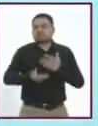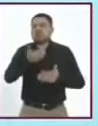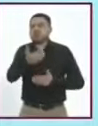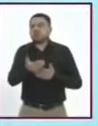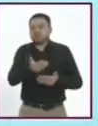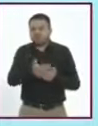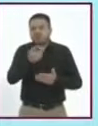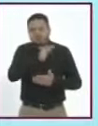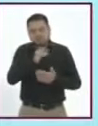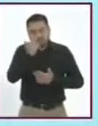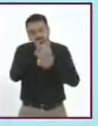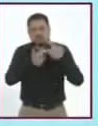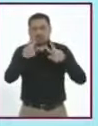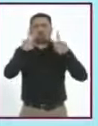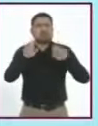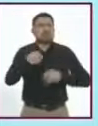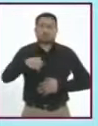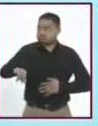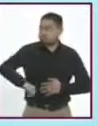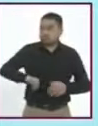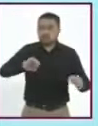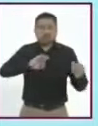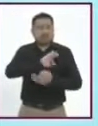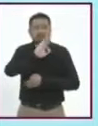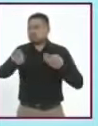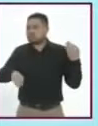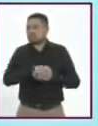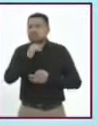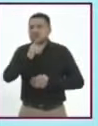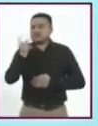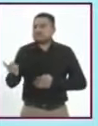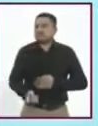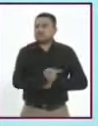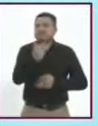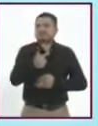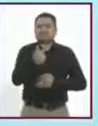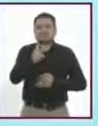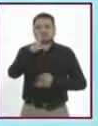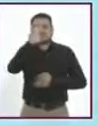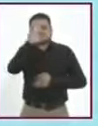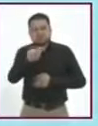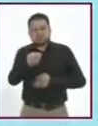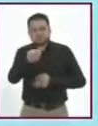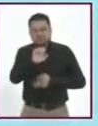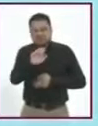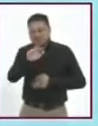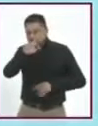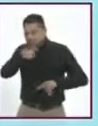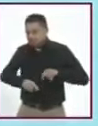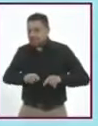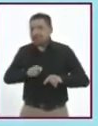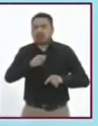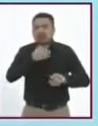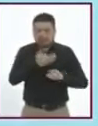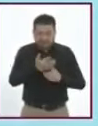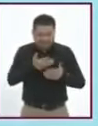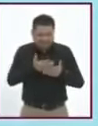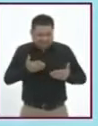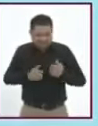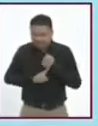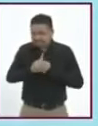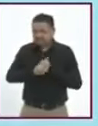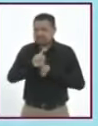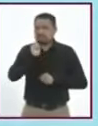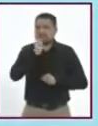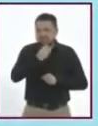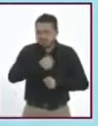que revisemos un tema que nos interesa a todos. Preguntar es no errar. La situación que estamos enfrentando nos